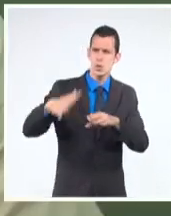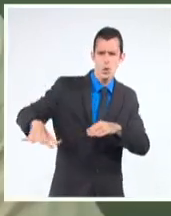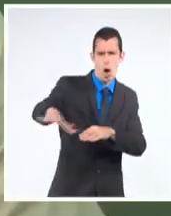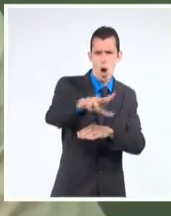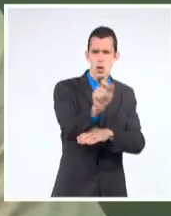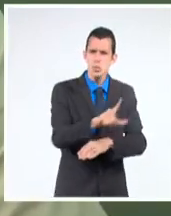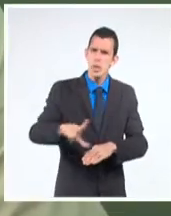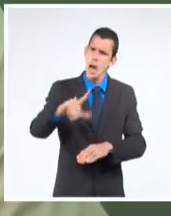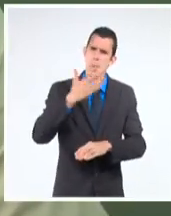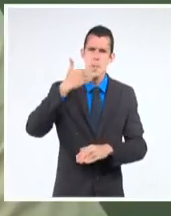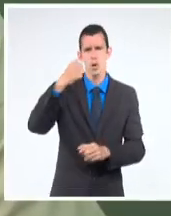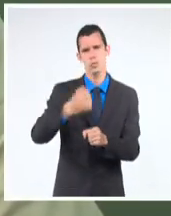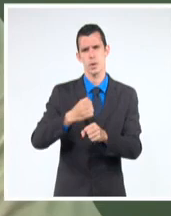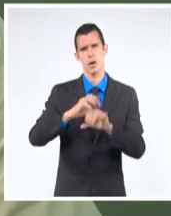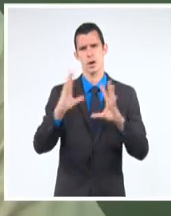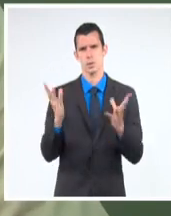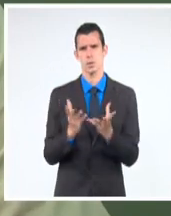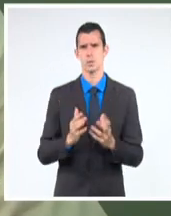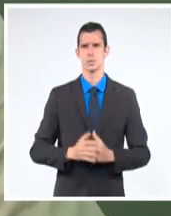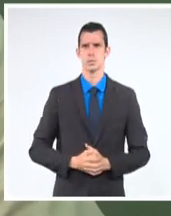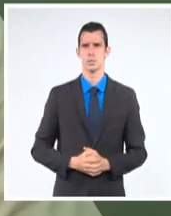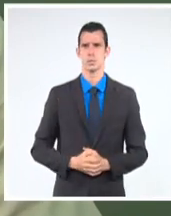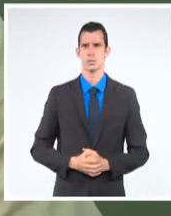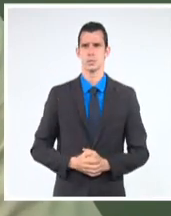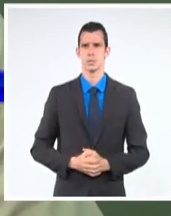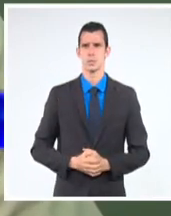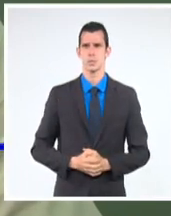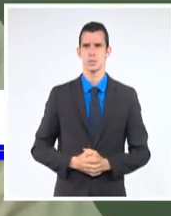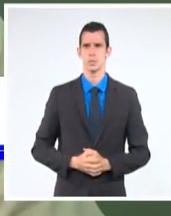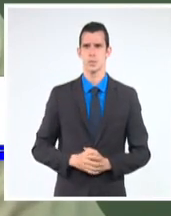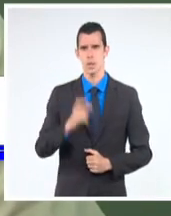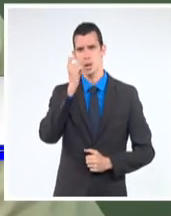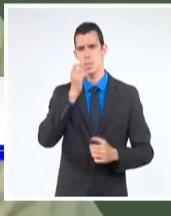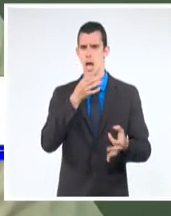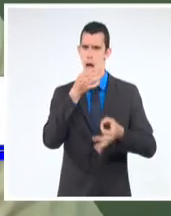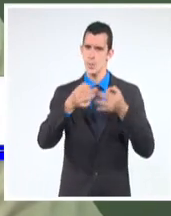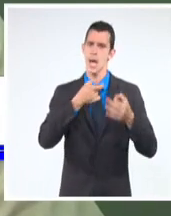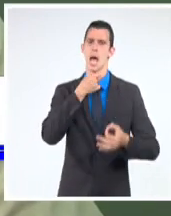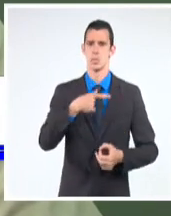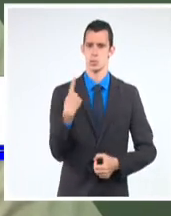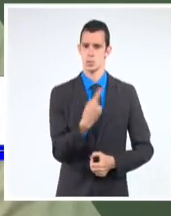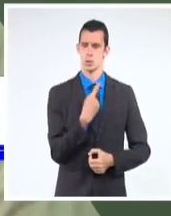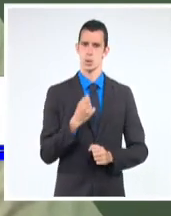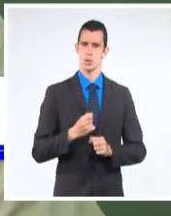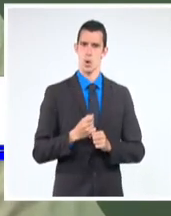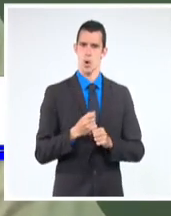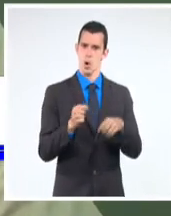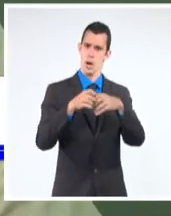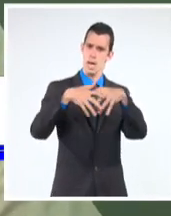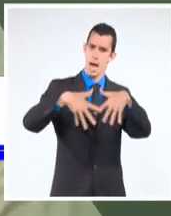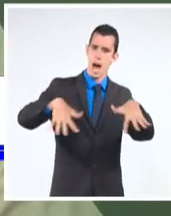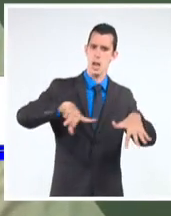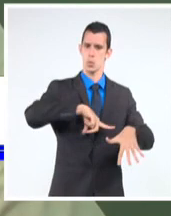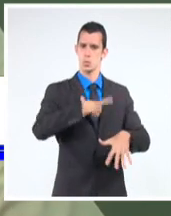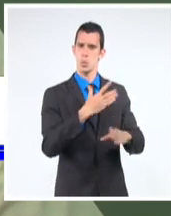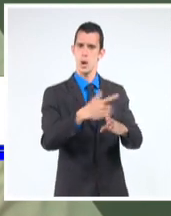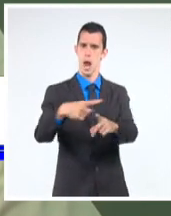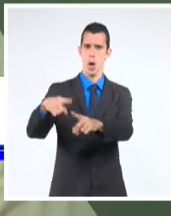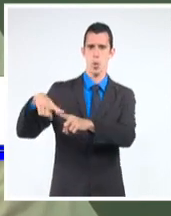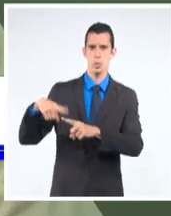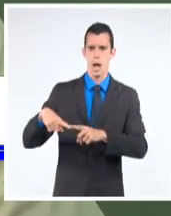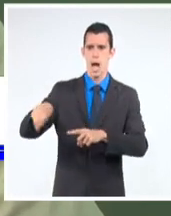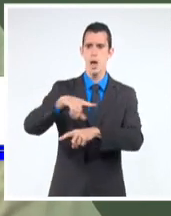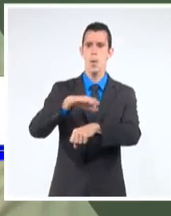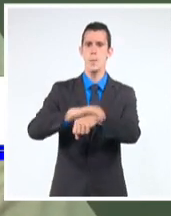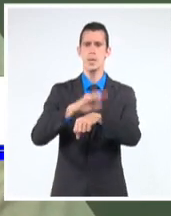social. Hacemos actividades culturales patrióticas para que estos a la vez se vinculen con lo que es la revolución de